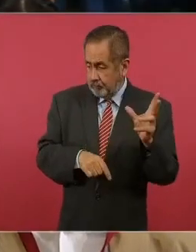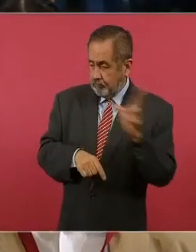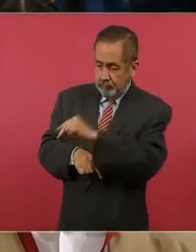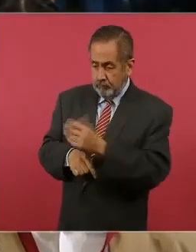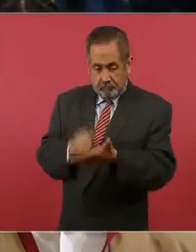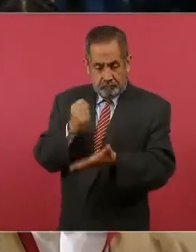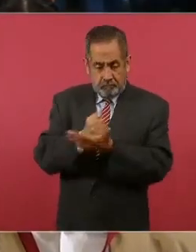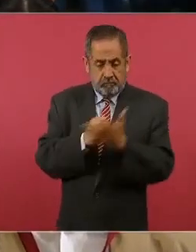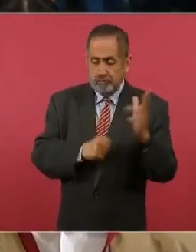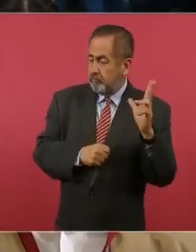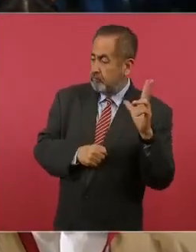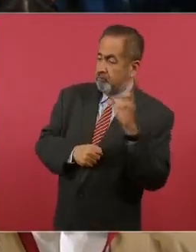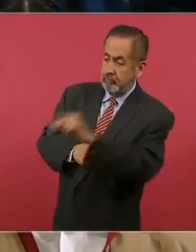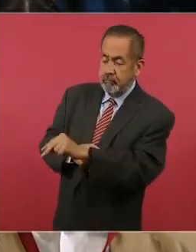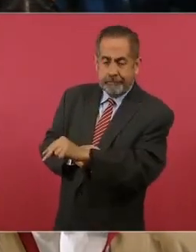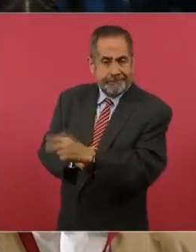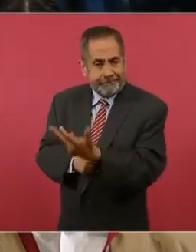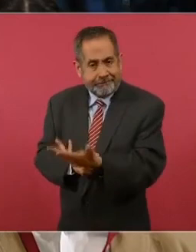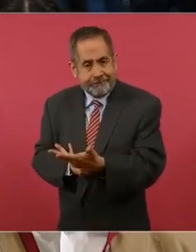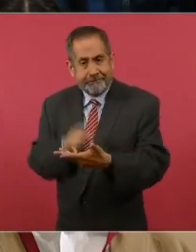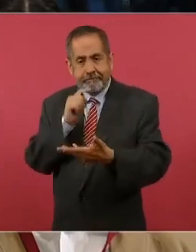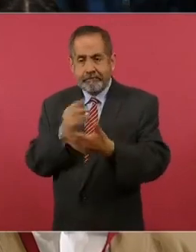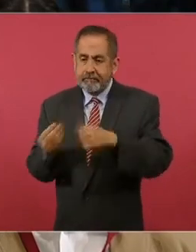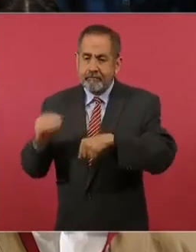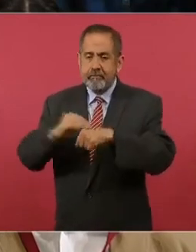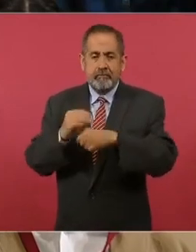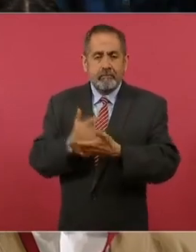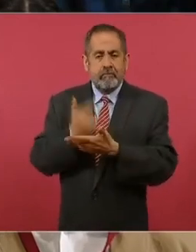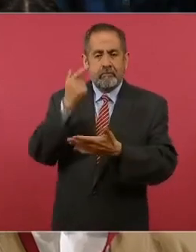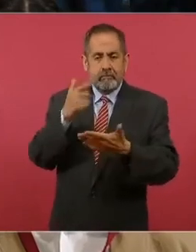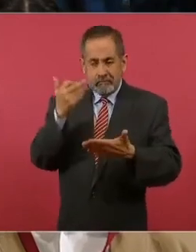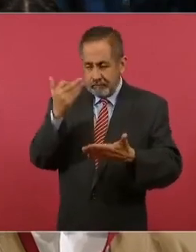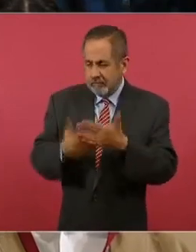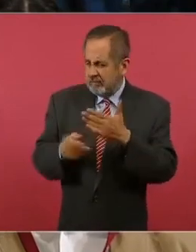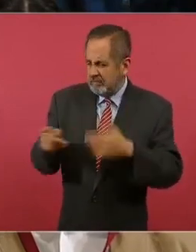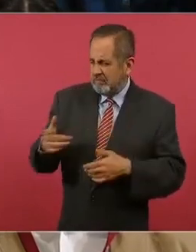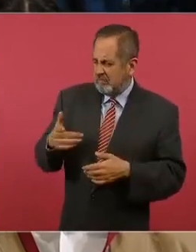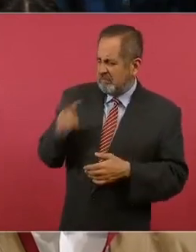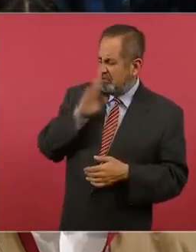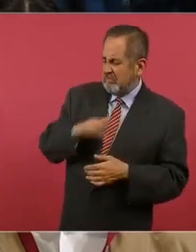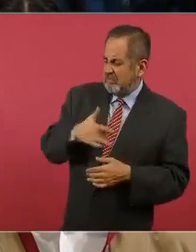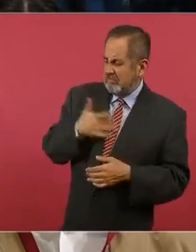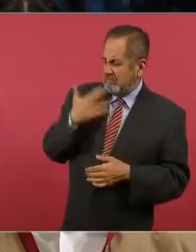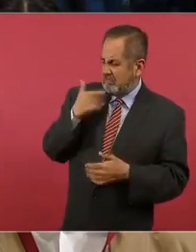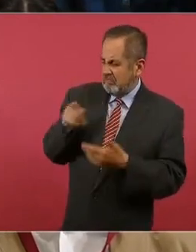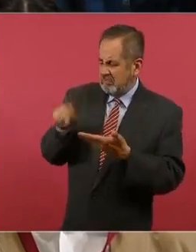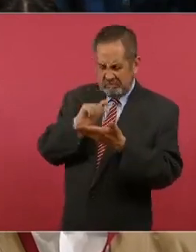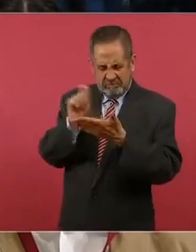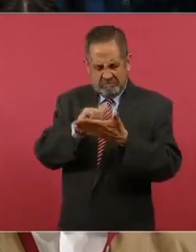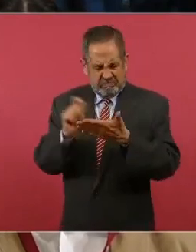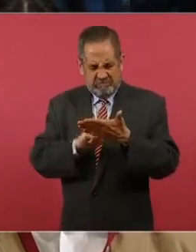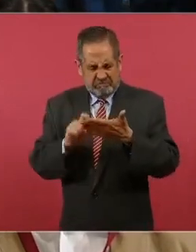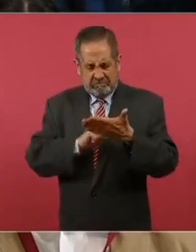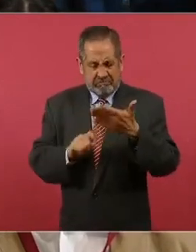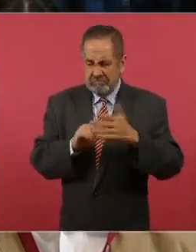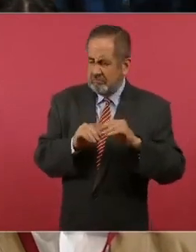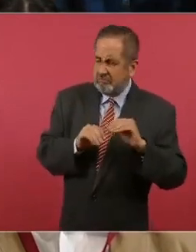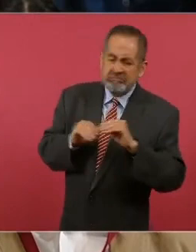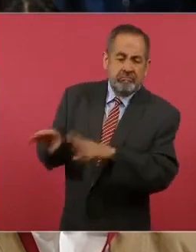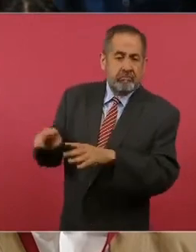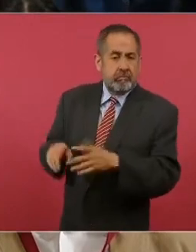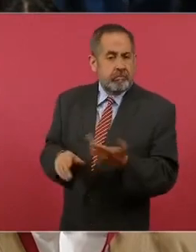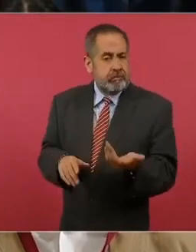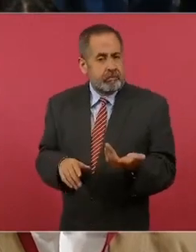caso, incluyendo en el mismo el agravante sesgo de falta de humanismo al mencionarle y reiterarle